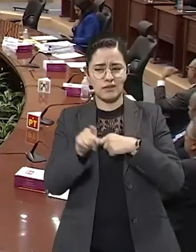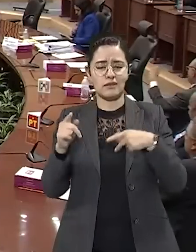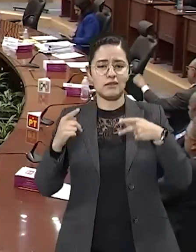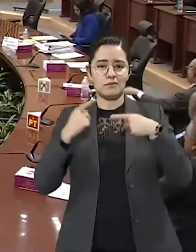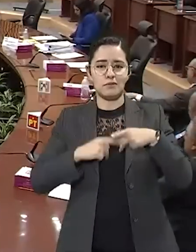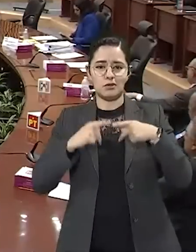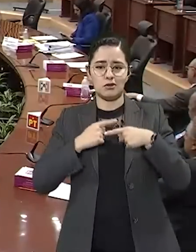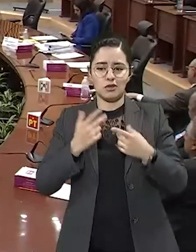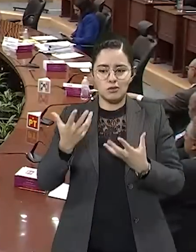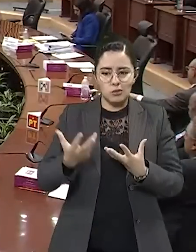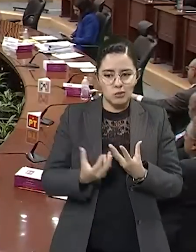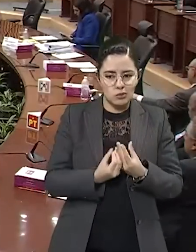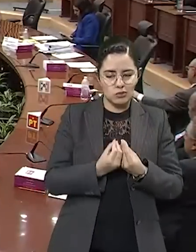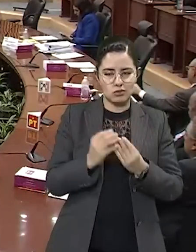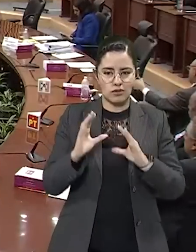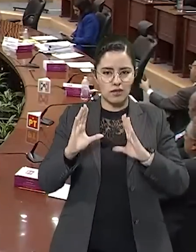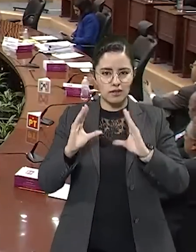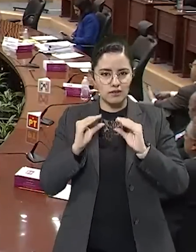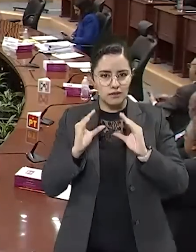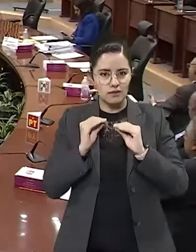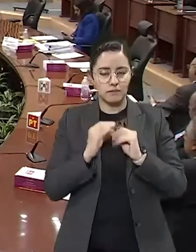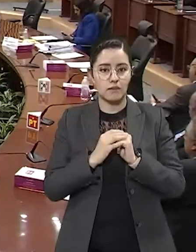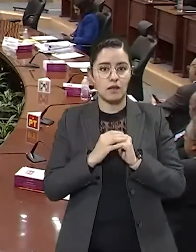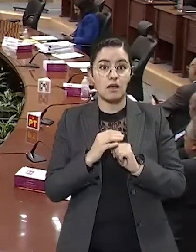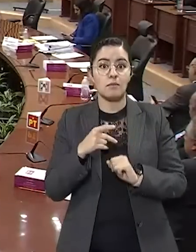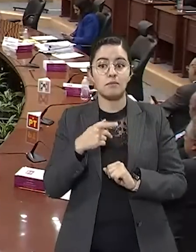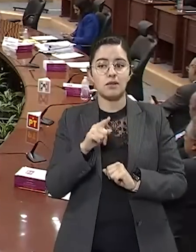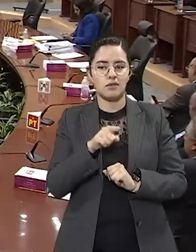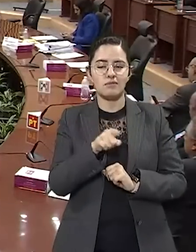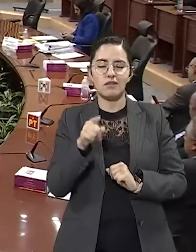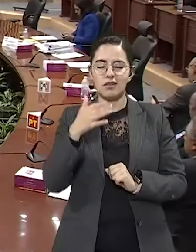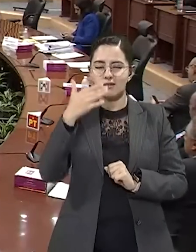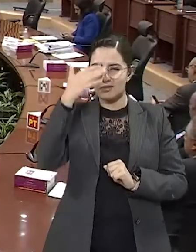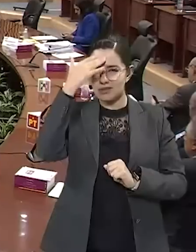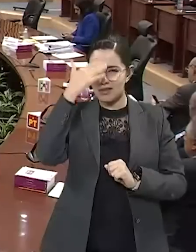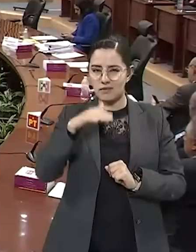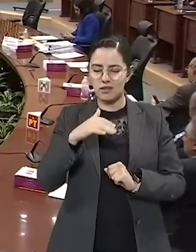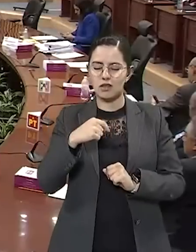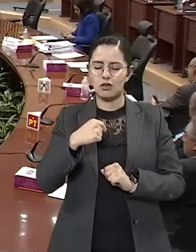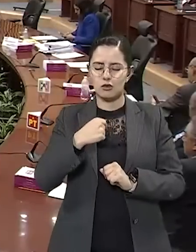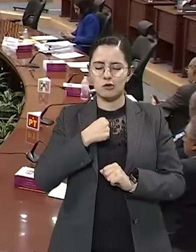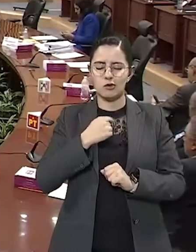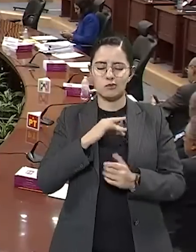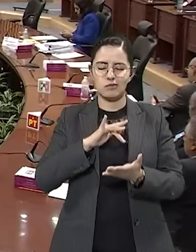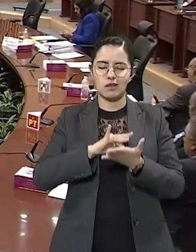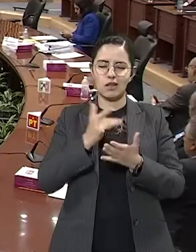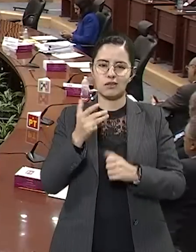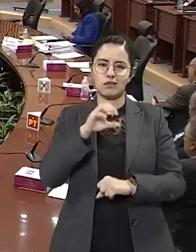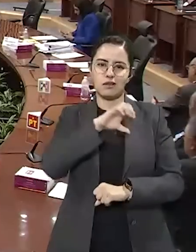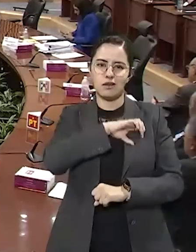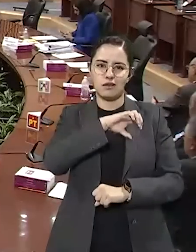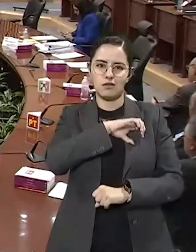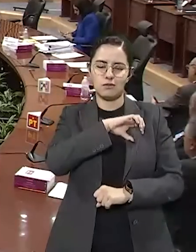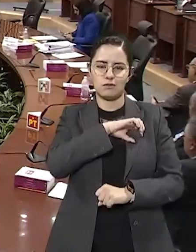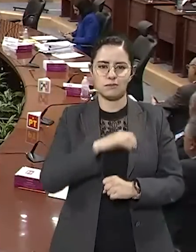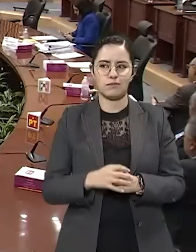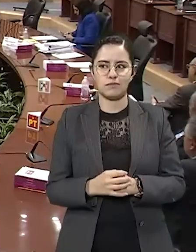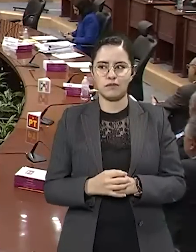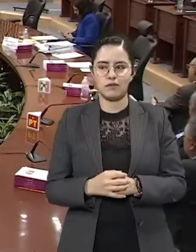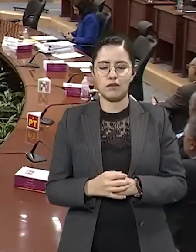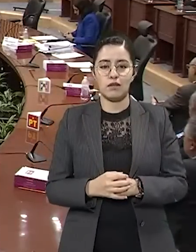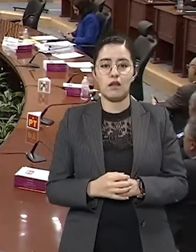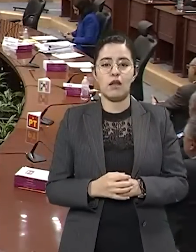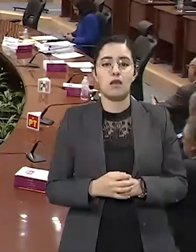acompañado en este trayecto Pero ellas y ellos saben que se las agradece y Se les quiere no puedo cerrar